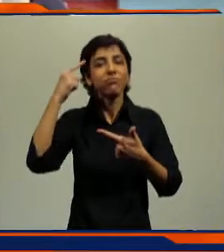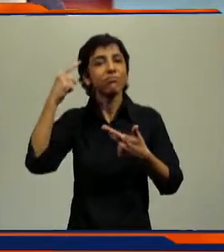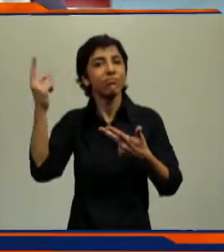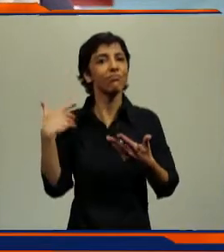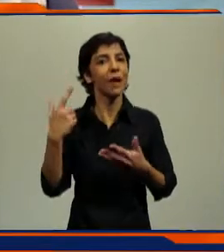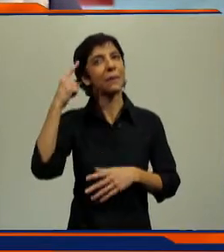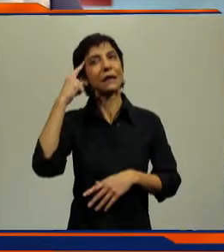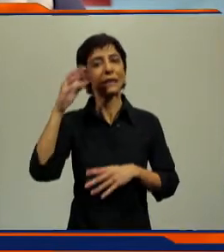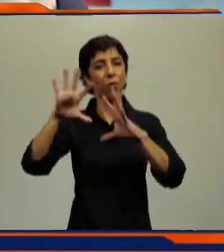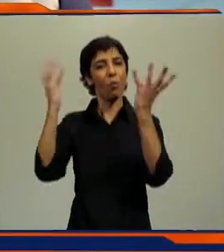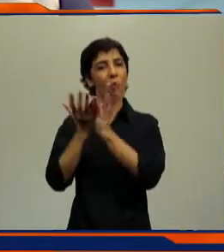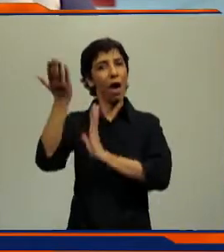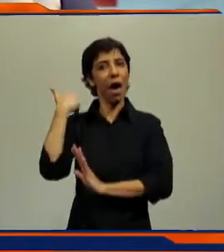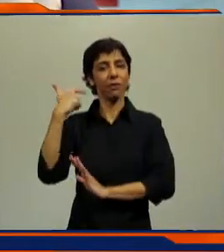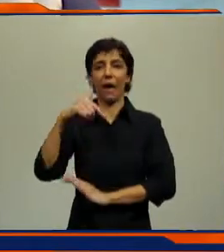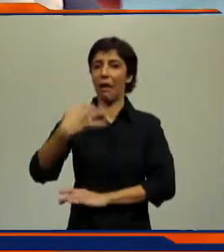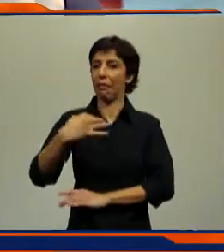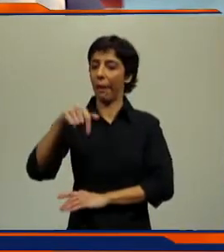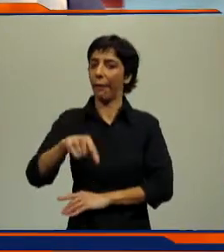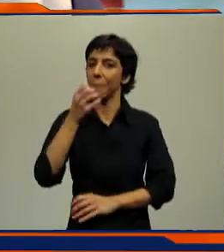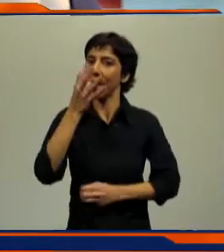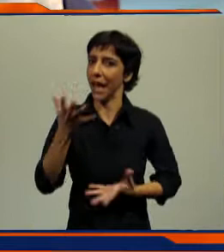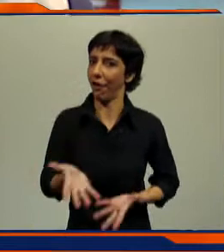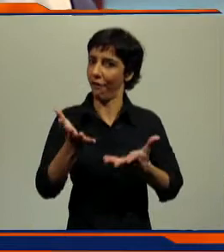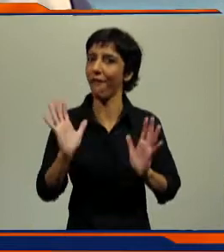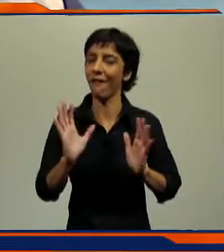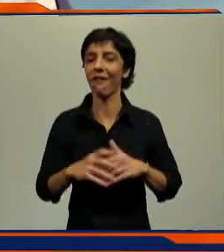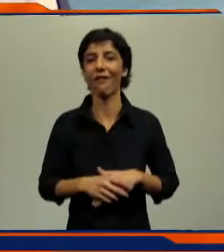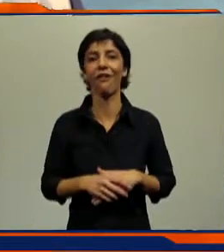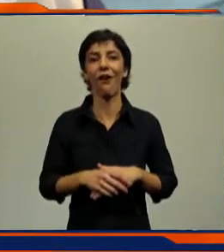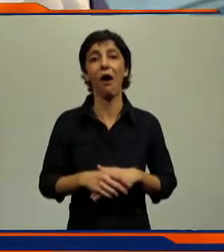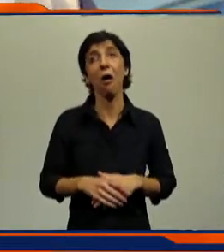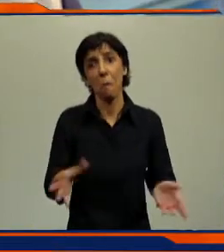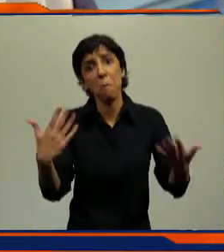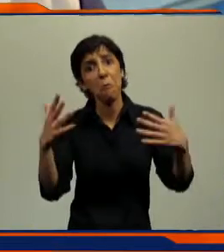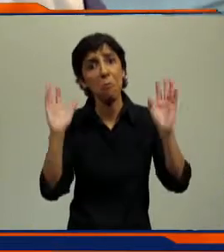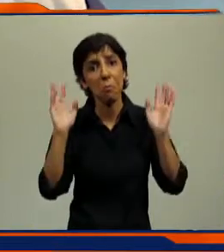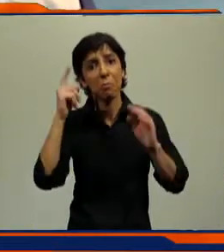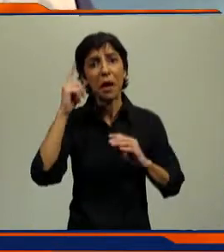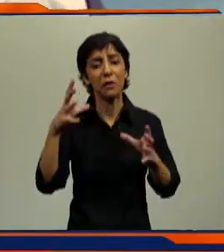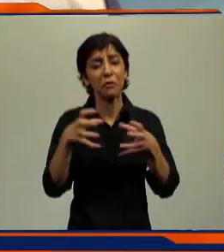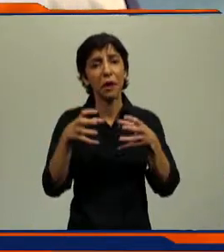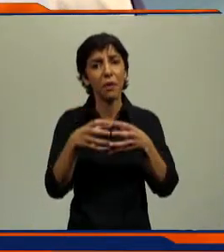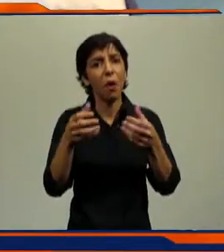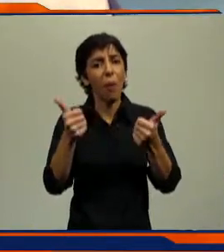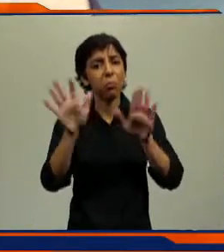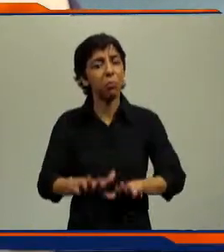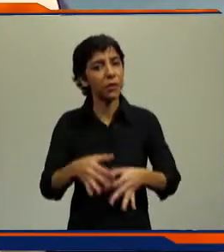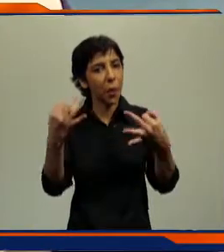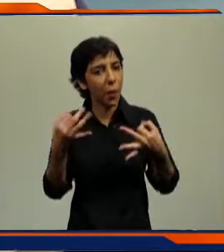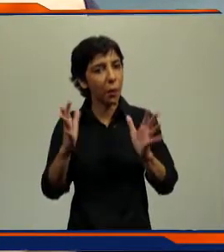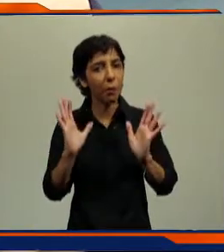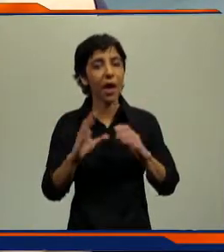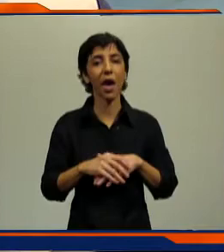anterior y estamos con buenas posibilidades, el equipo bien preparado y es el final